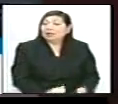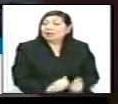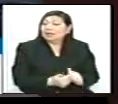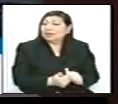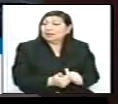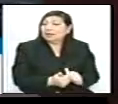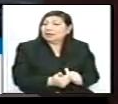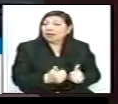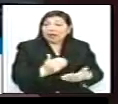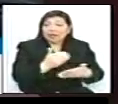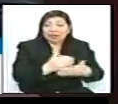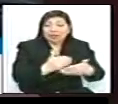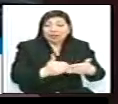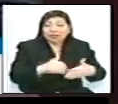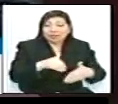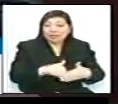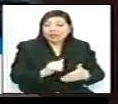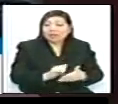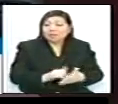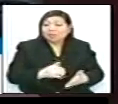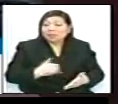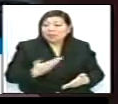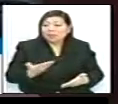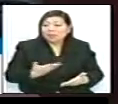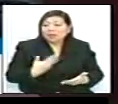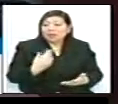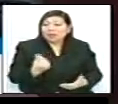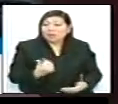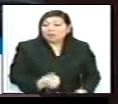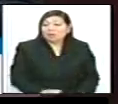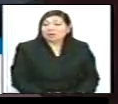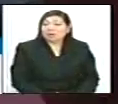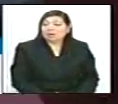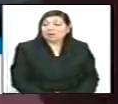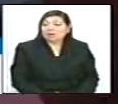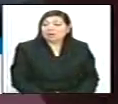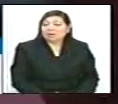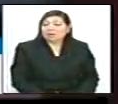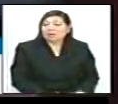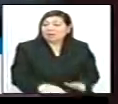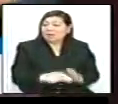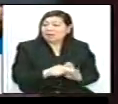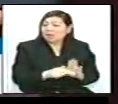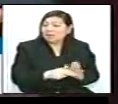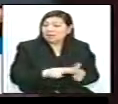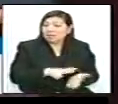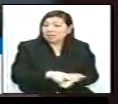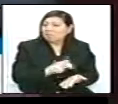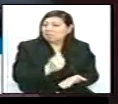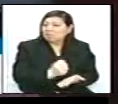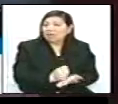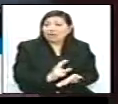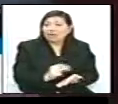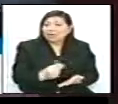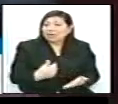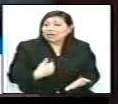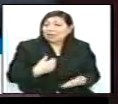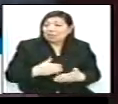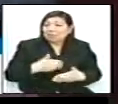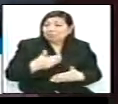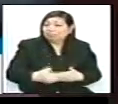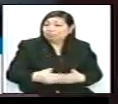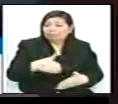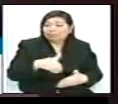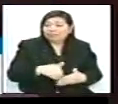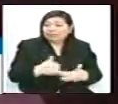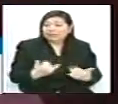modificar el cronograma electoral y que por eso nos tenemos que apurar. Un momentito, la norma no ha sido aprobada. No tenemos por qué adelantarnos